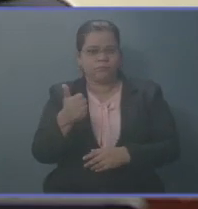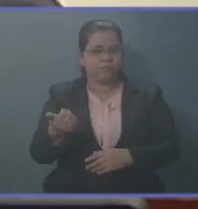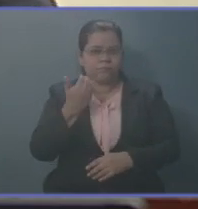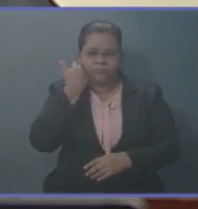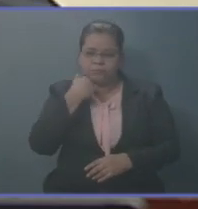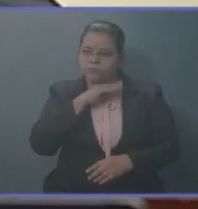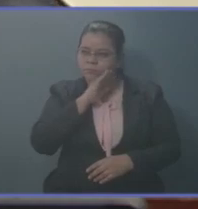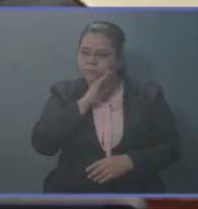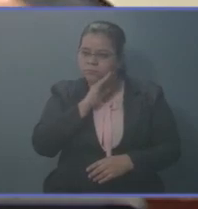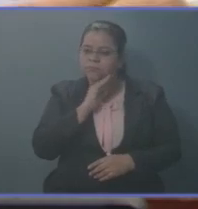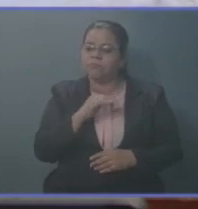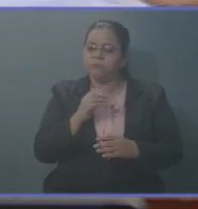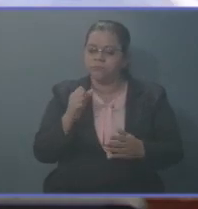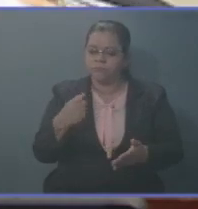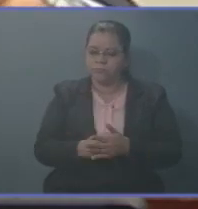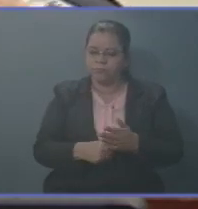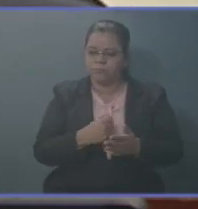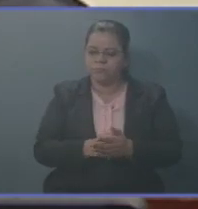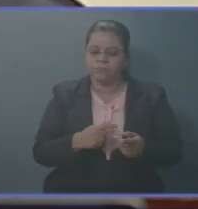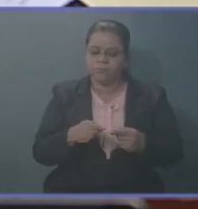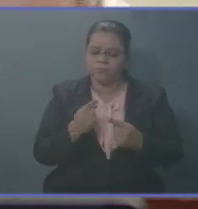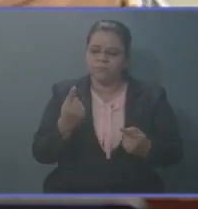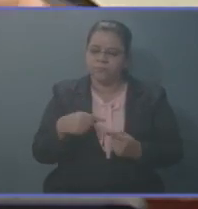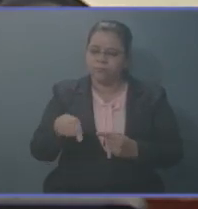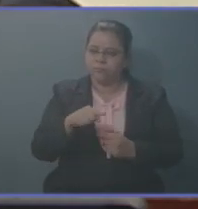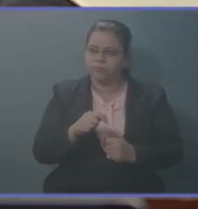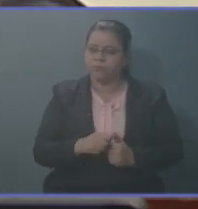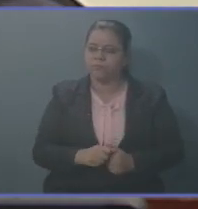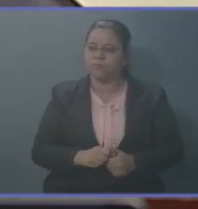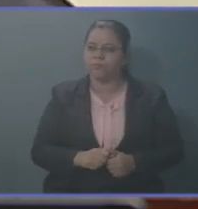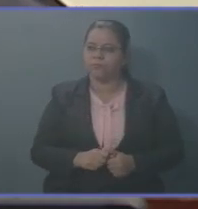lucha contra ellas.